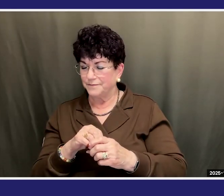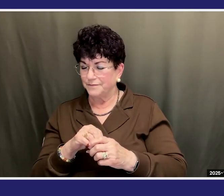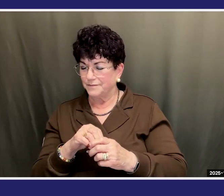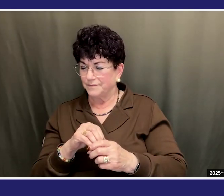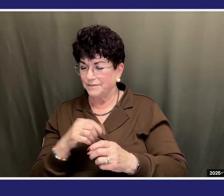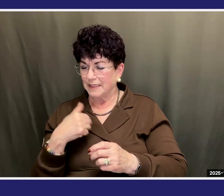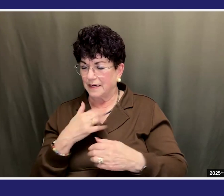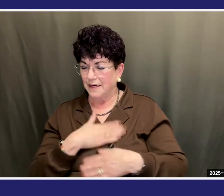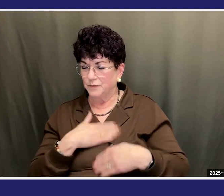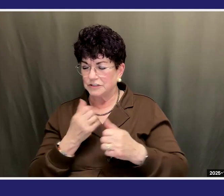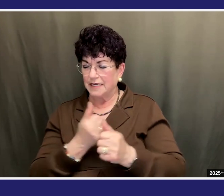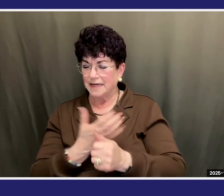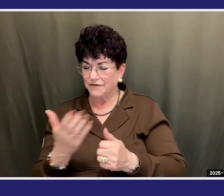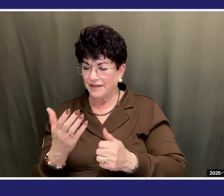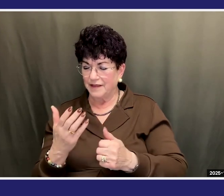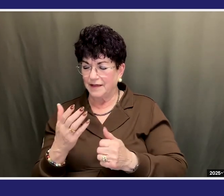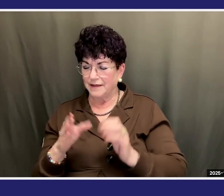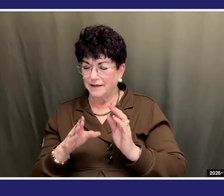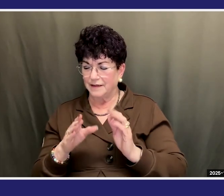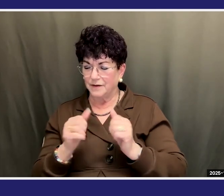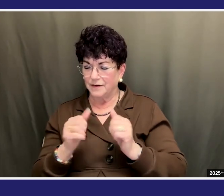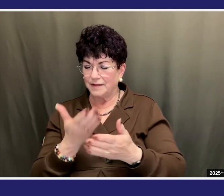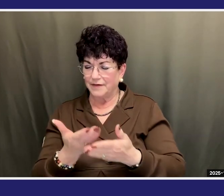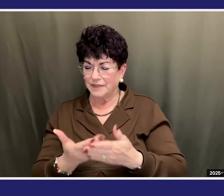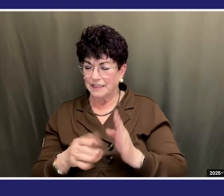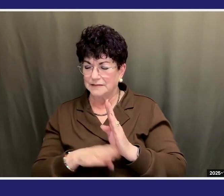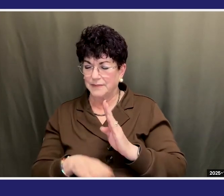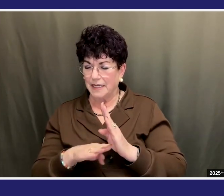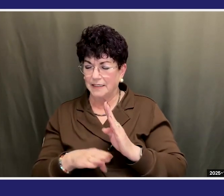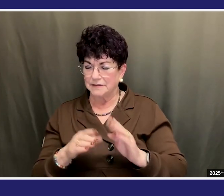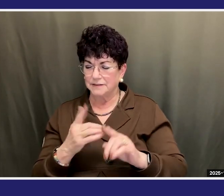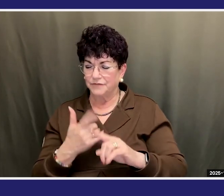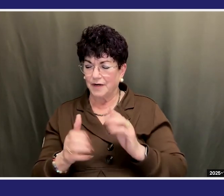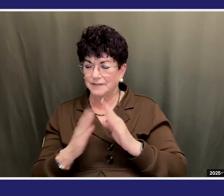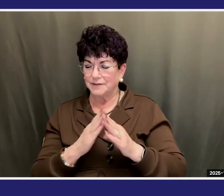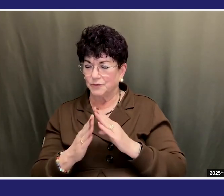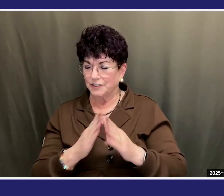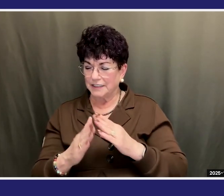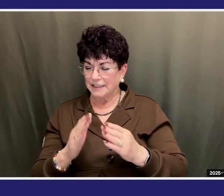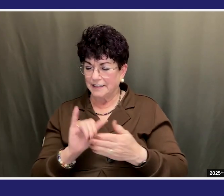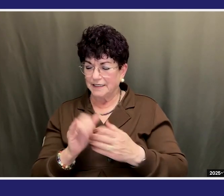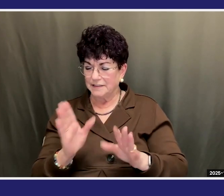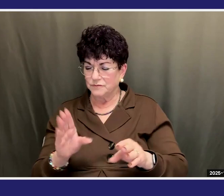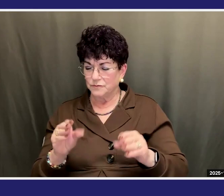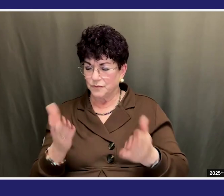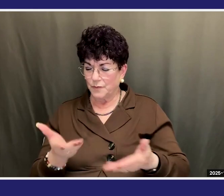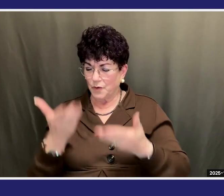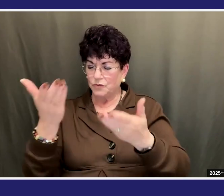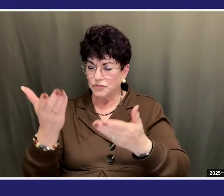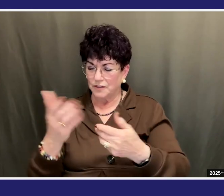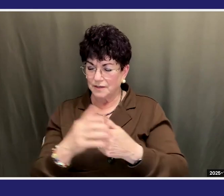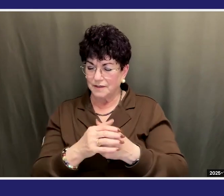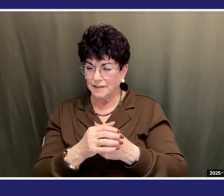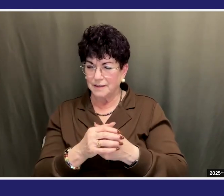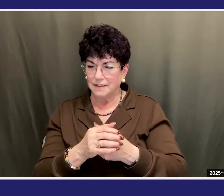evidencias definidas por la comunidad en esta propuesta como una estrategia eficaz para combatir las desigualdades